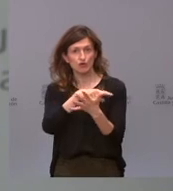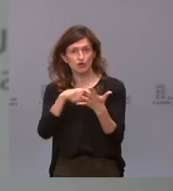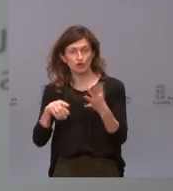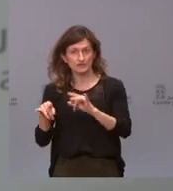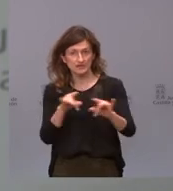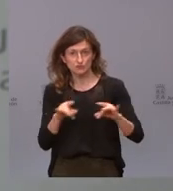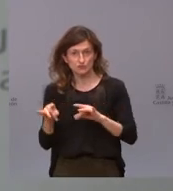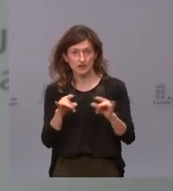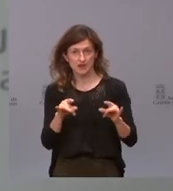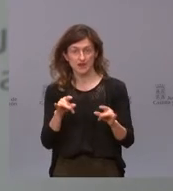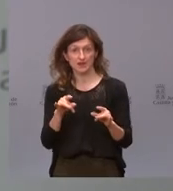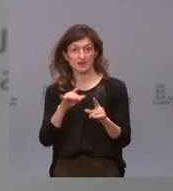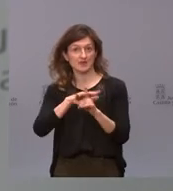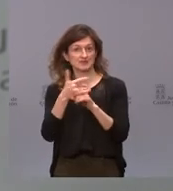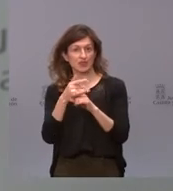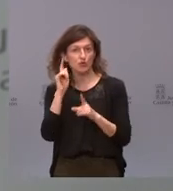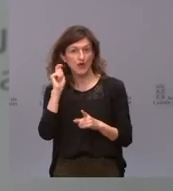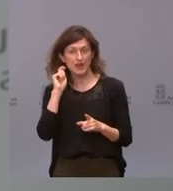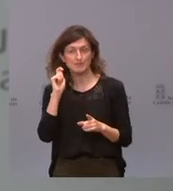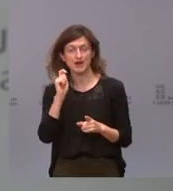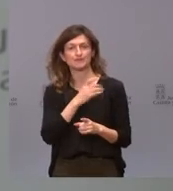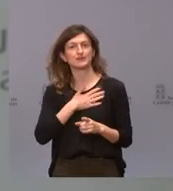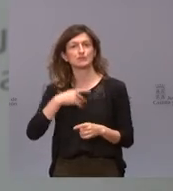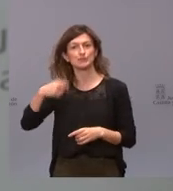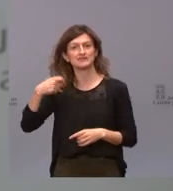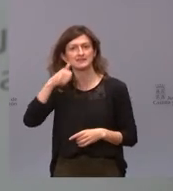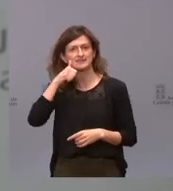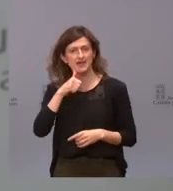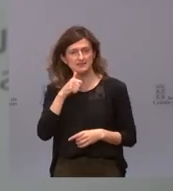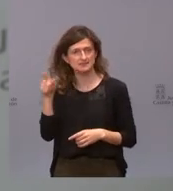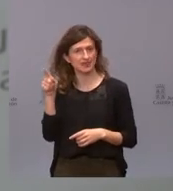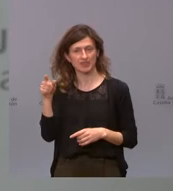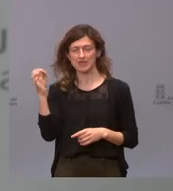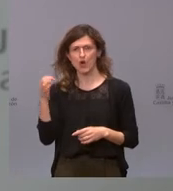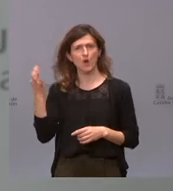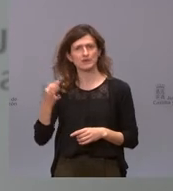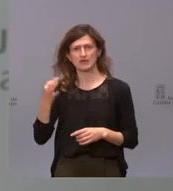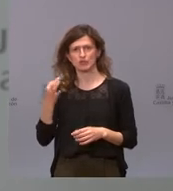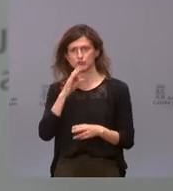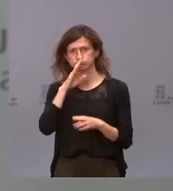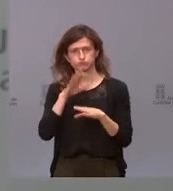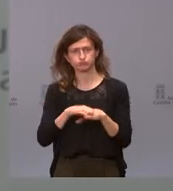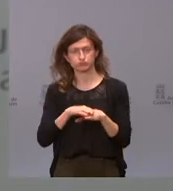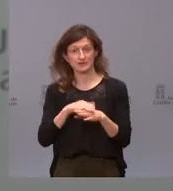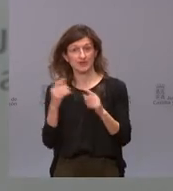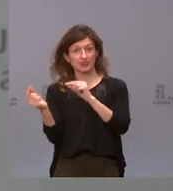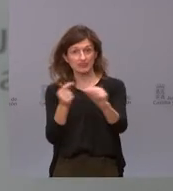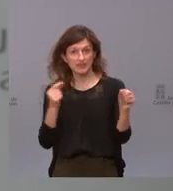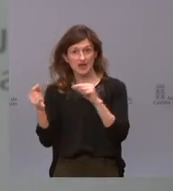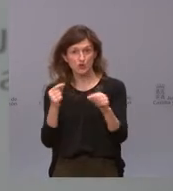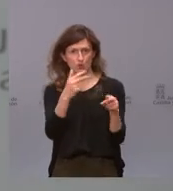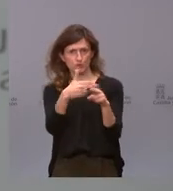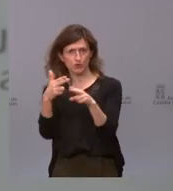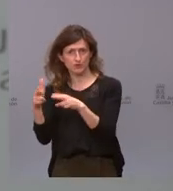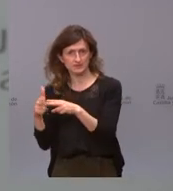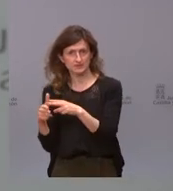alarma lo que queremos es que el presidente sánchez cumpla con su obligación que es el diálogo con las fuerzas políticas